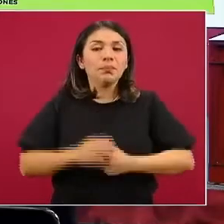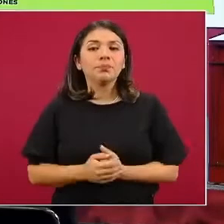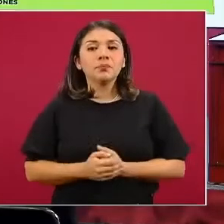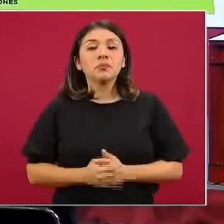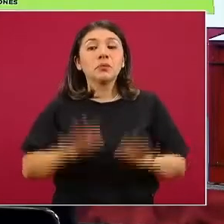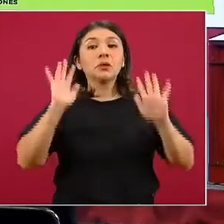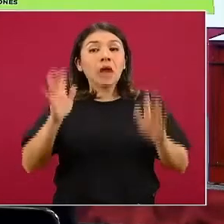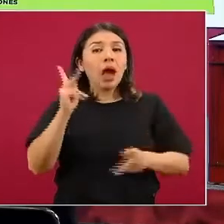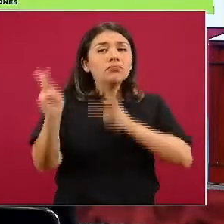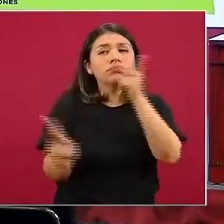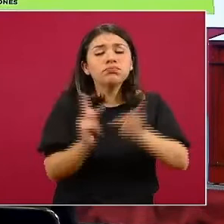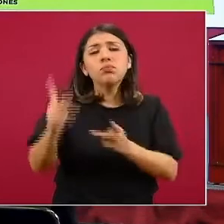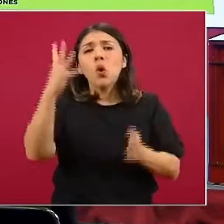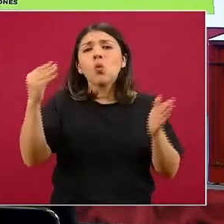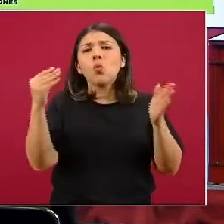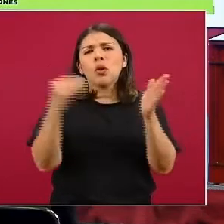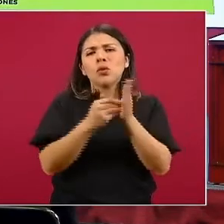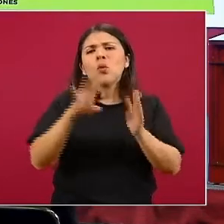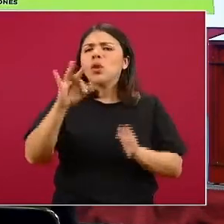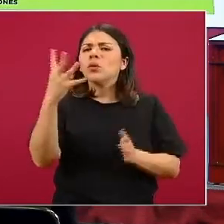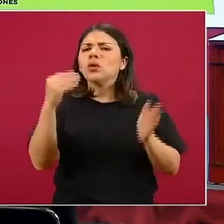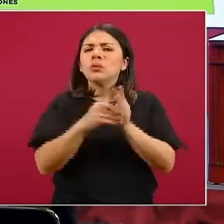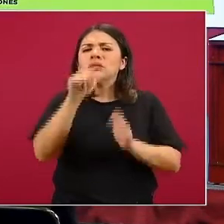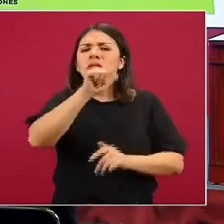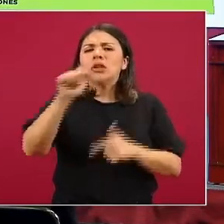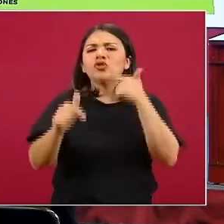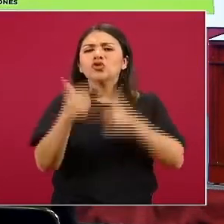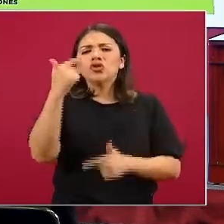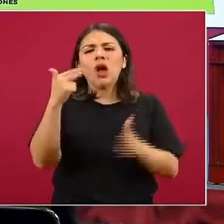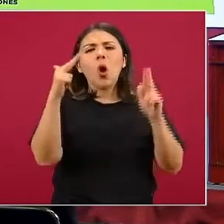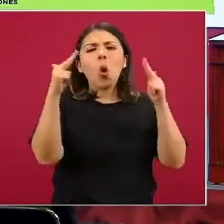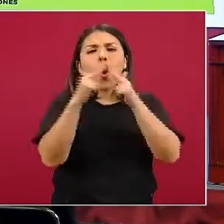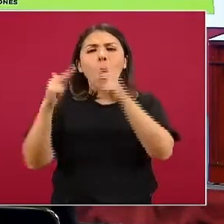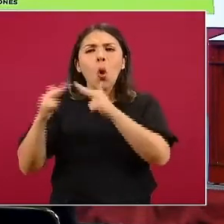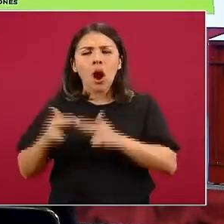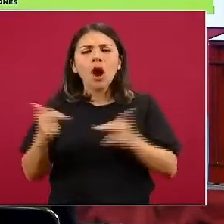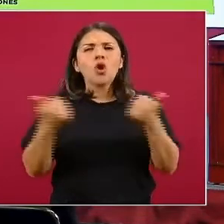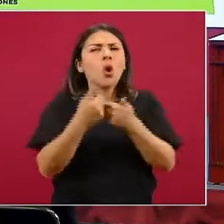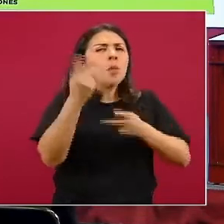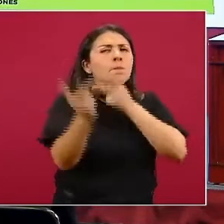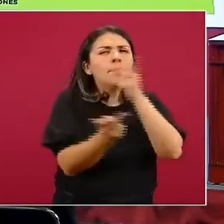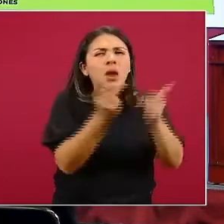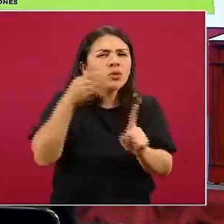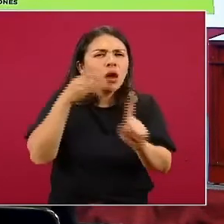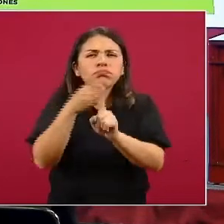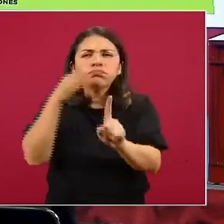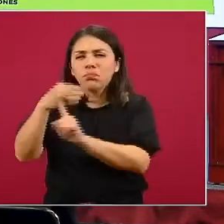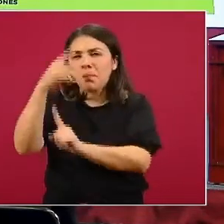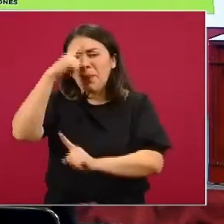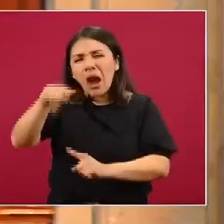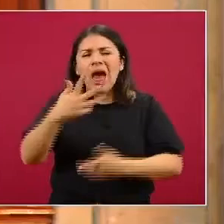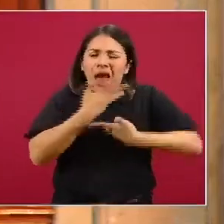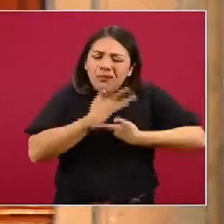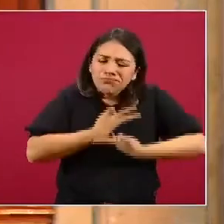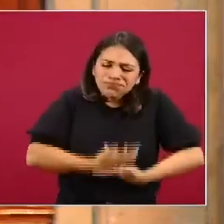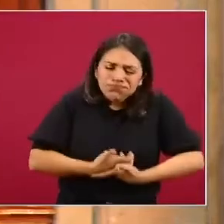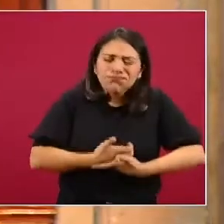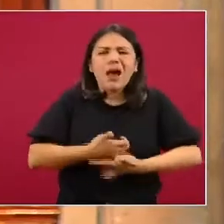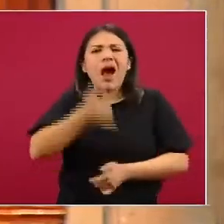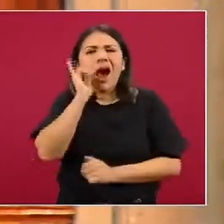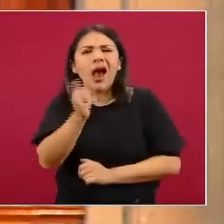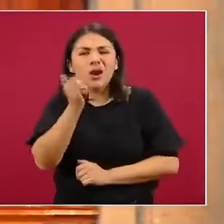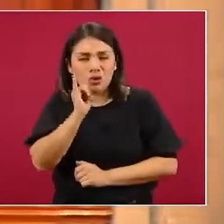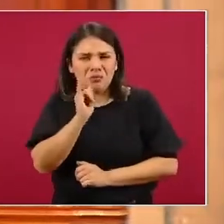aplicó en 44.612 hogares en todo el país y se hicieron preguntas específicas sobre alcohol y depresión. ¿Y por qué es